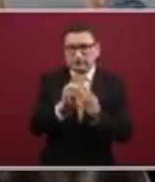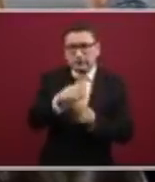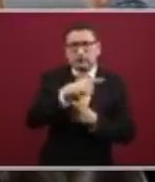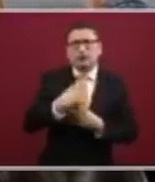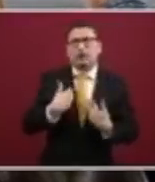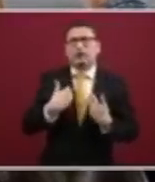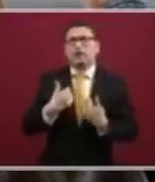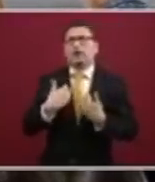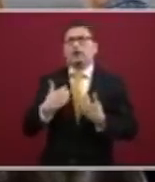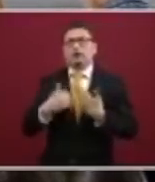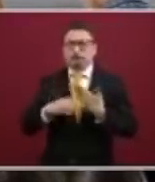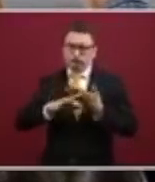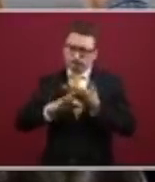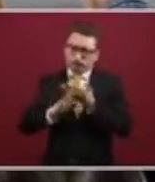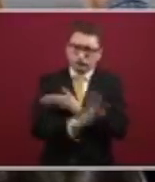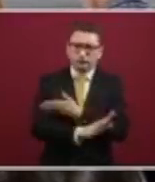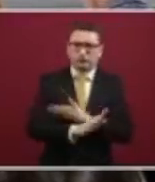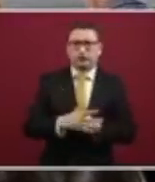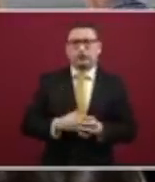no